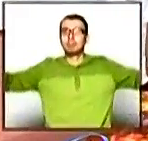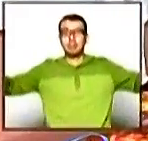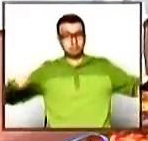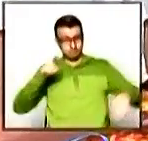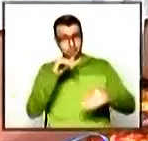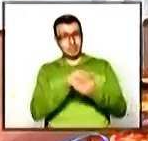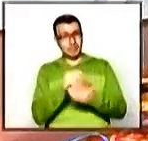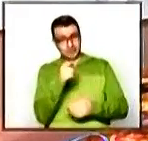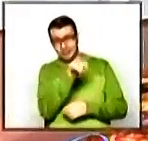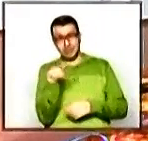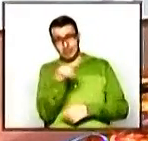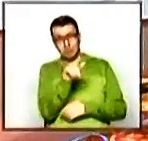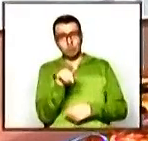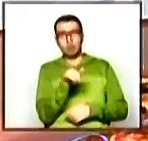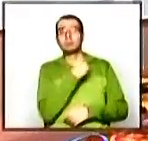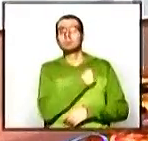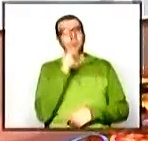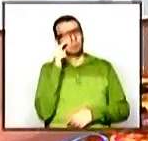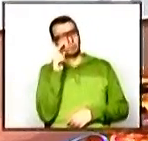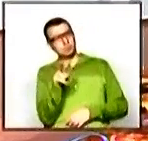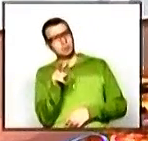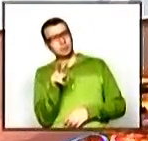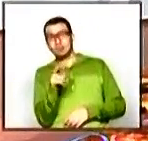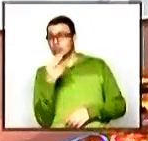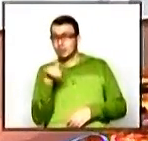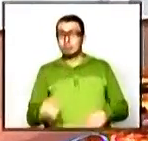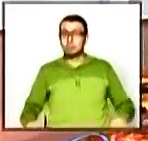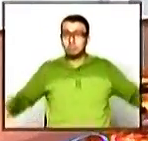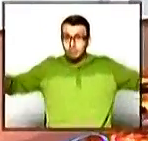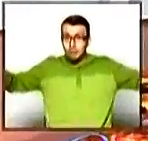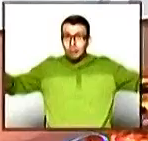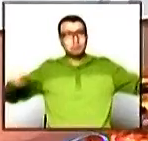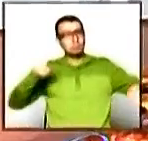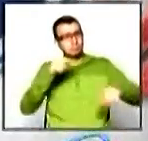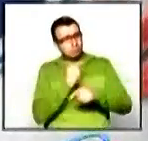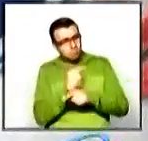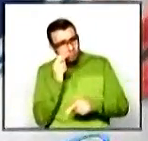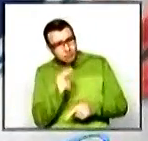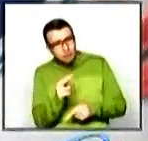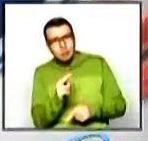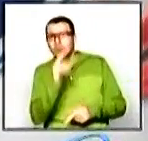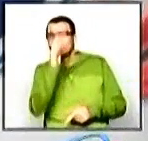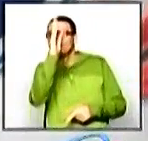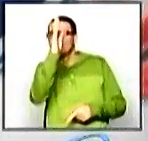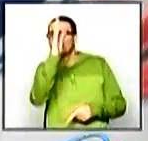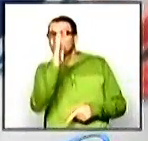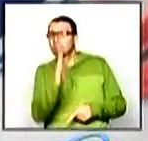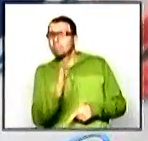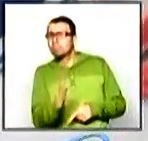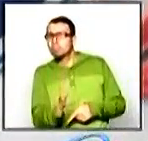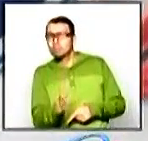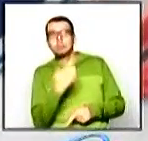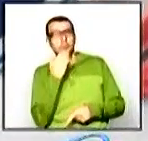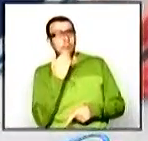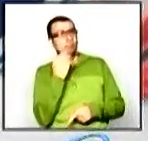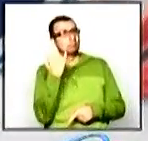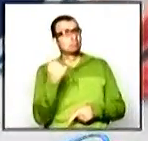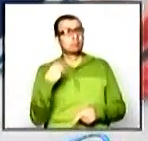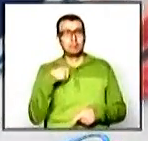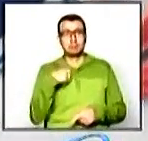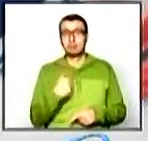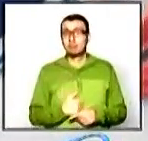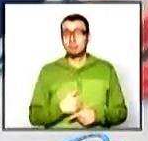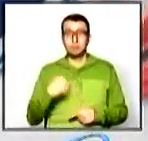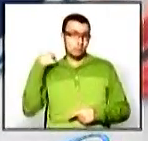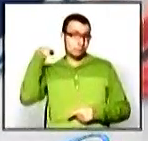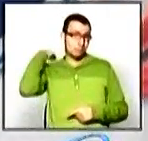¿sí? Y debido a esa posición podemos ver perfectamente la línea que marca los dos segmentos de la espalda y eso nos va a permitir ver la